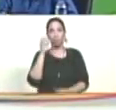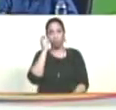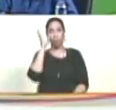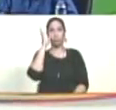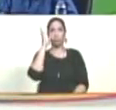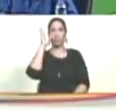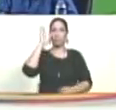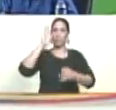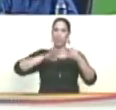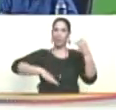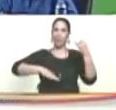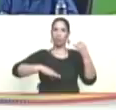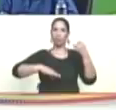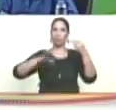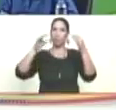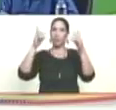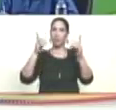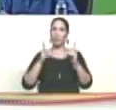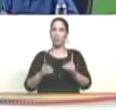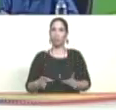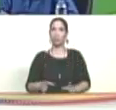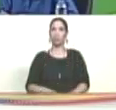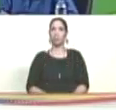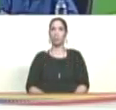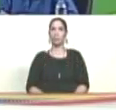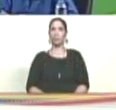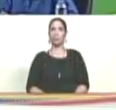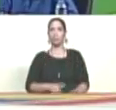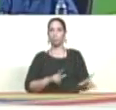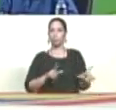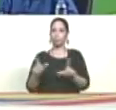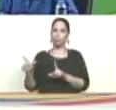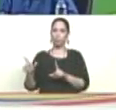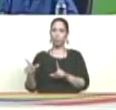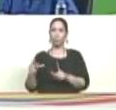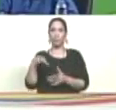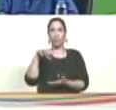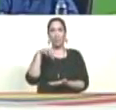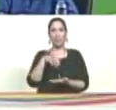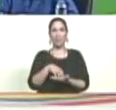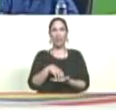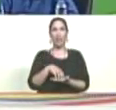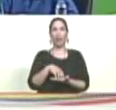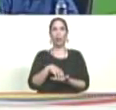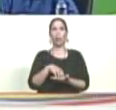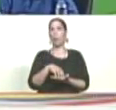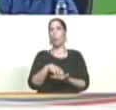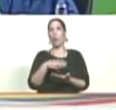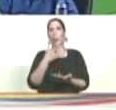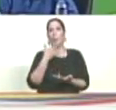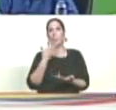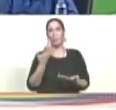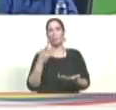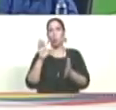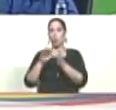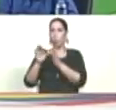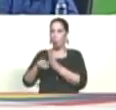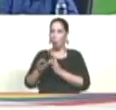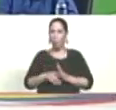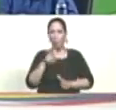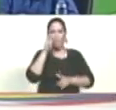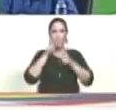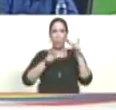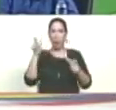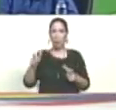ya definitivo del Estado burgués, del Estado burócrata, del Estado lejanía, del